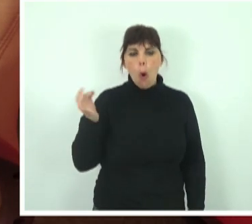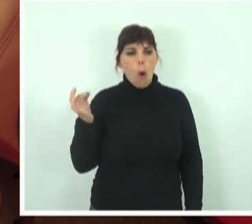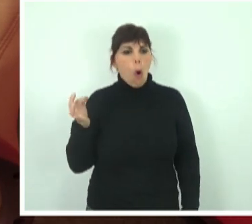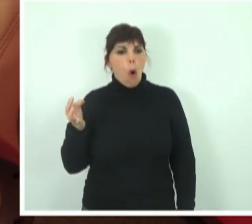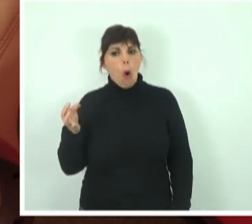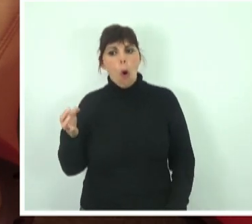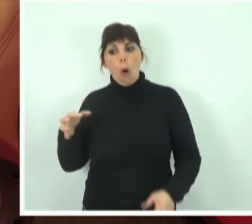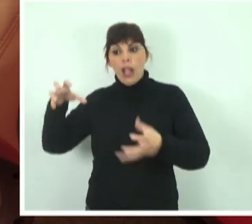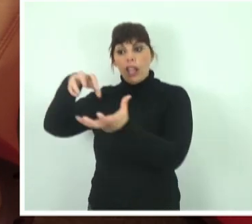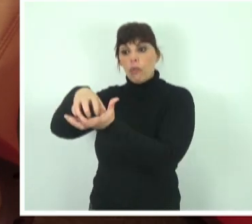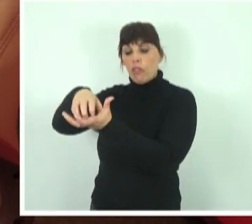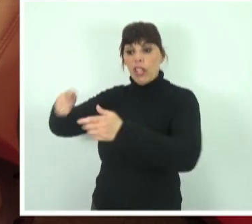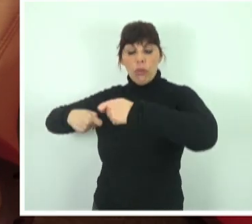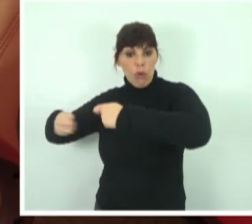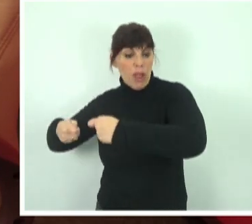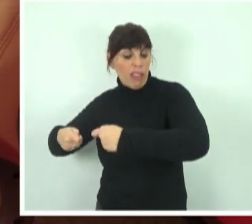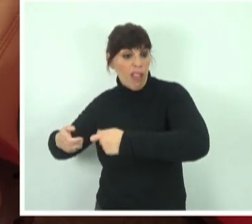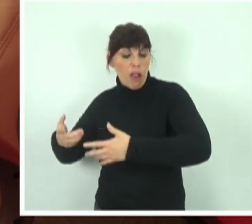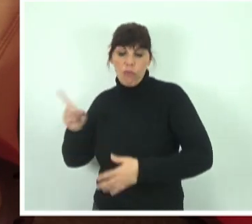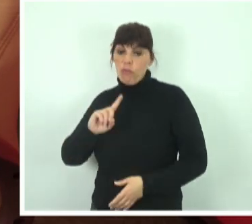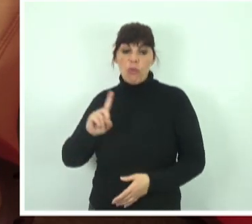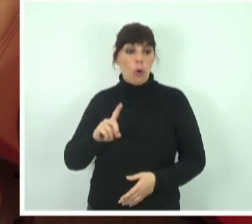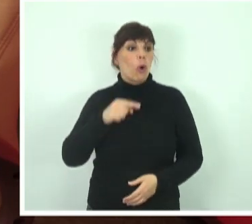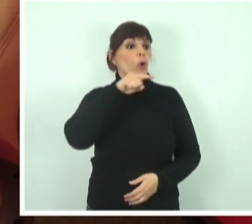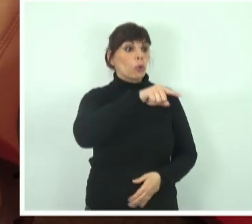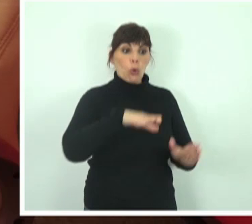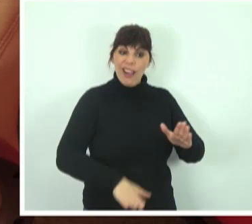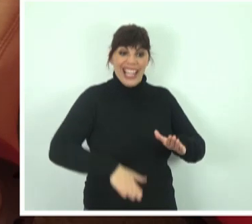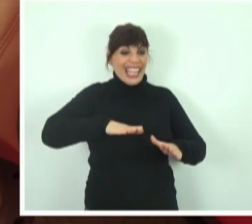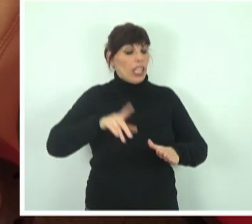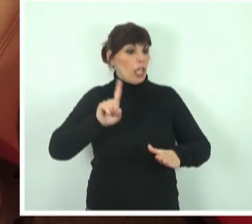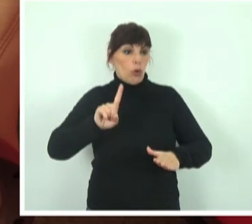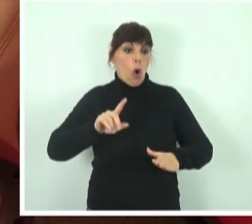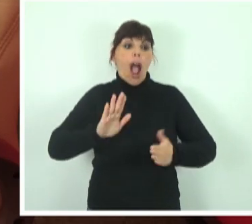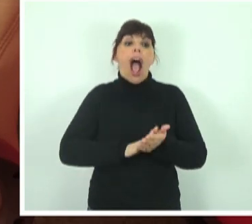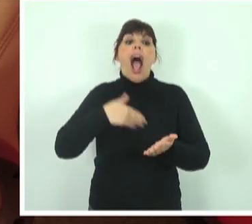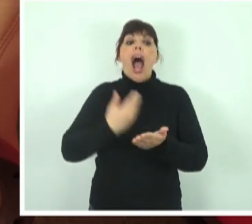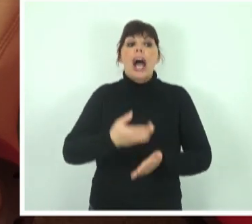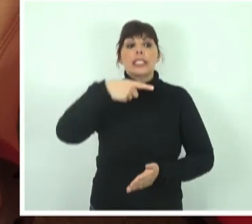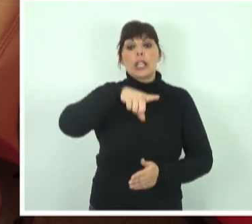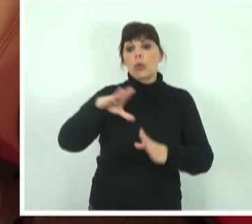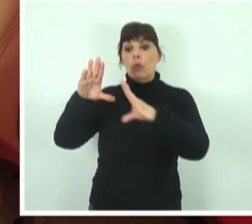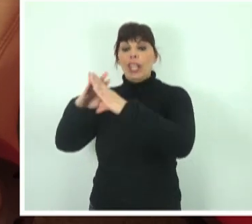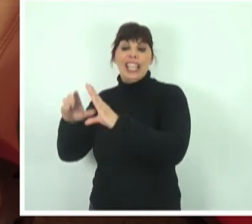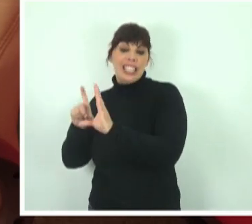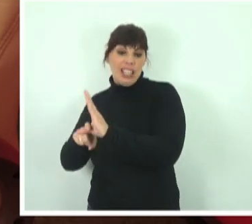vas a crecer. No vas a crecer mientras no estés incorporado en una